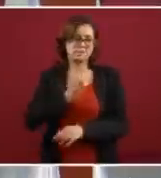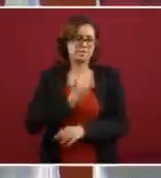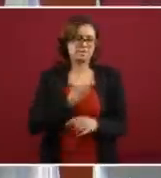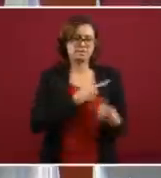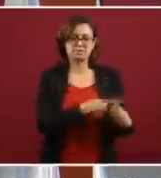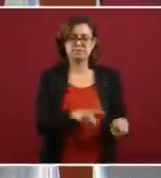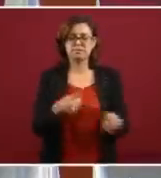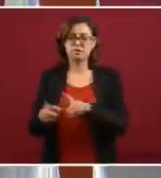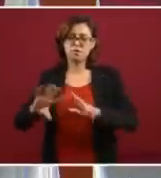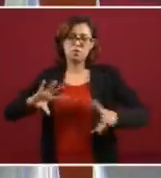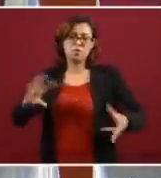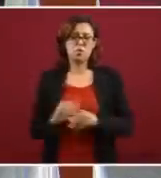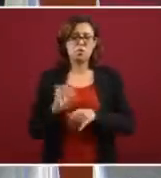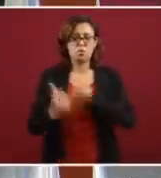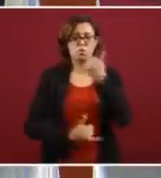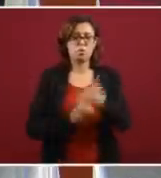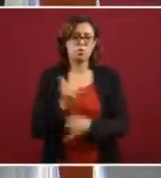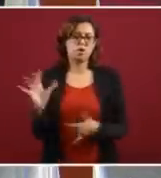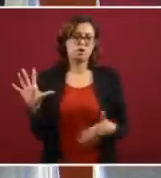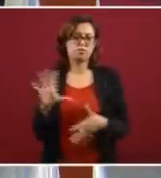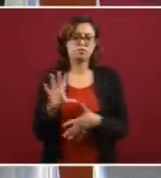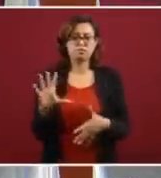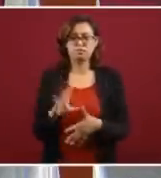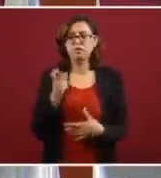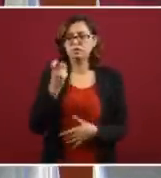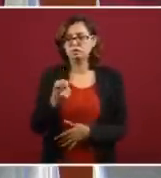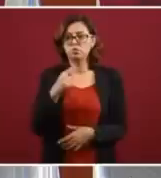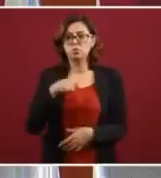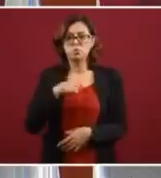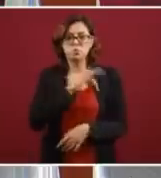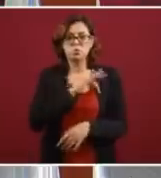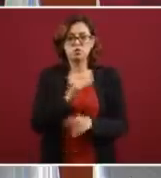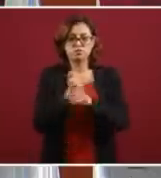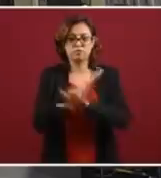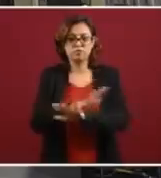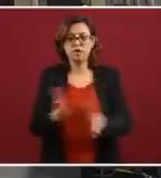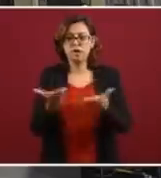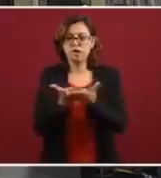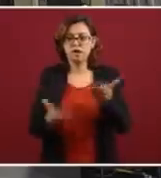Juegos Panamericanos. Es lo que le puedo decir. Continúa.